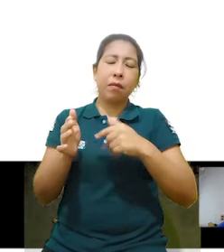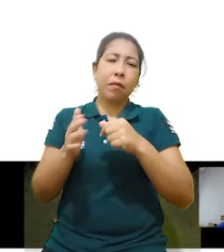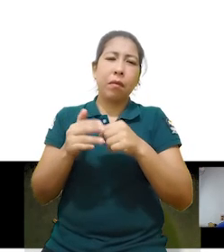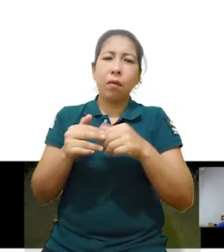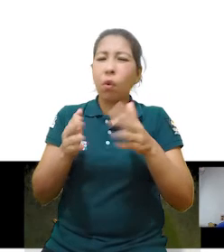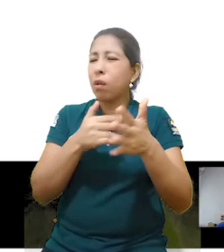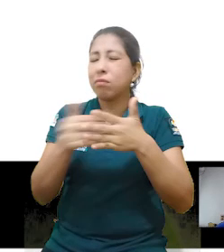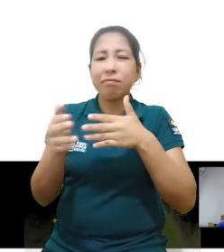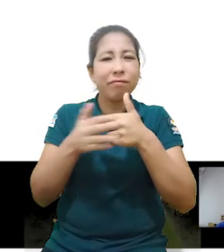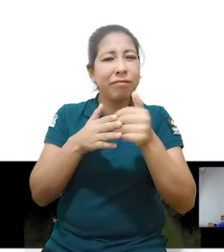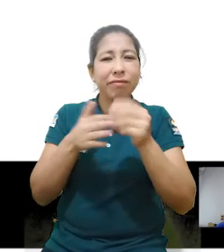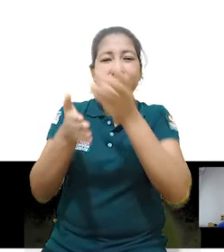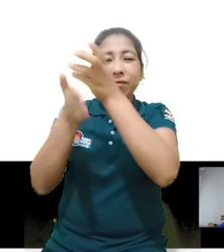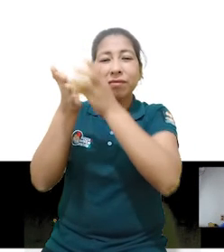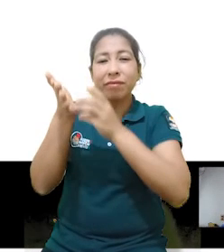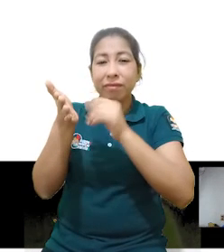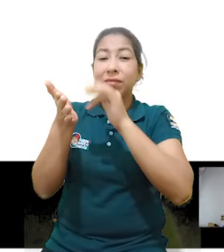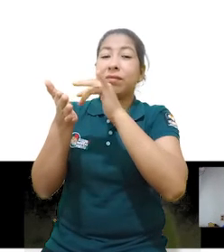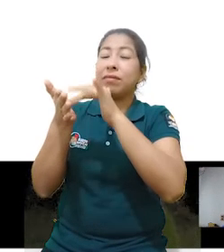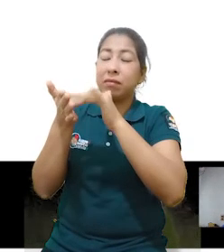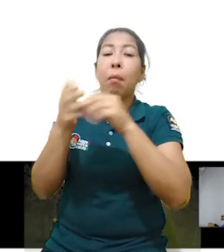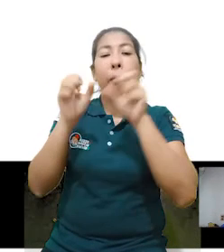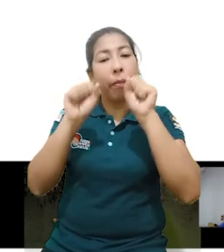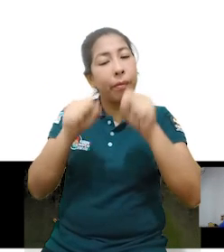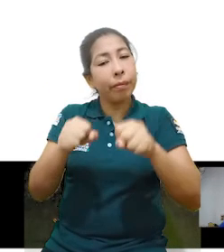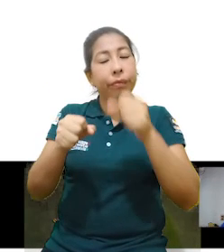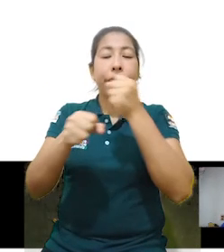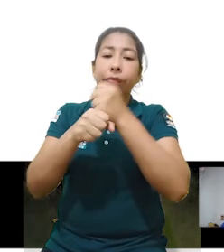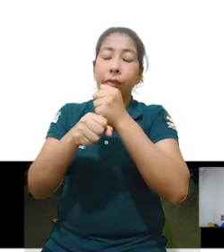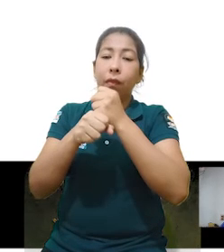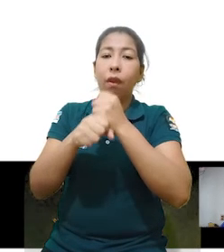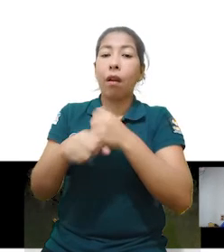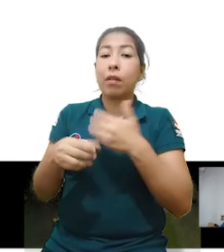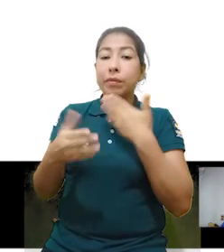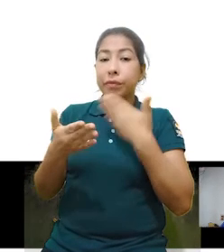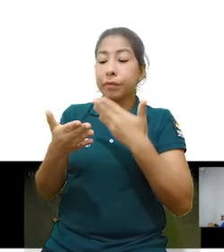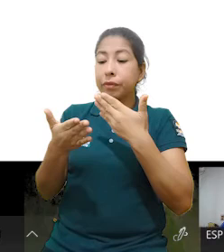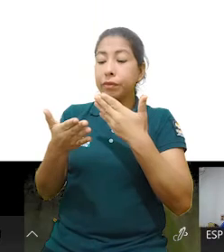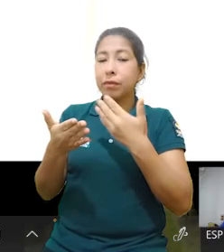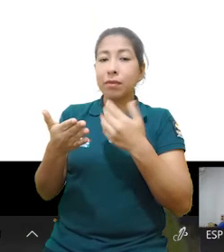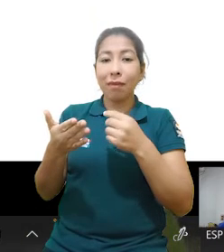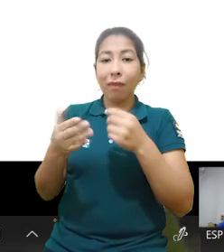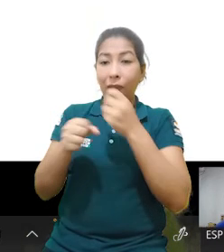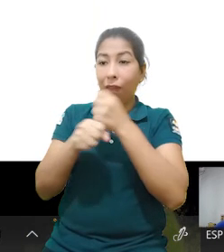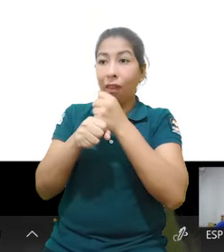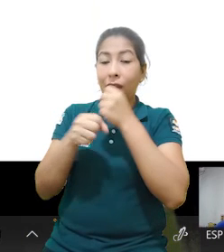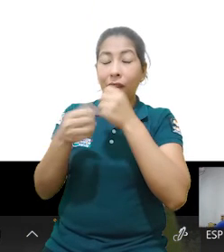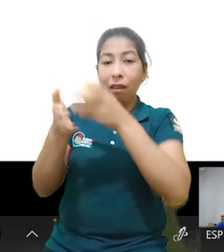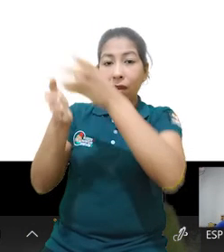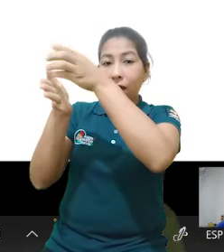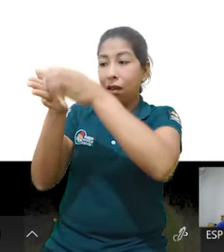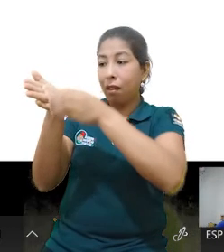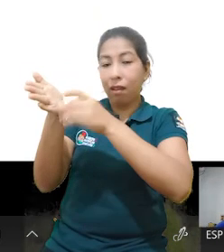cualquier calculadora, dividido entre 2 logaritmo de 8.4. Bien, vamos a